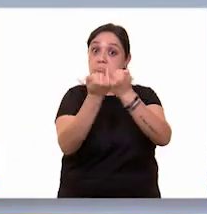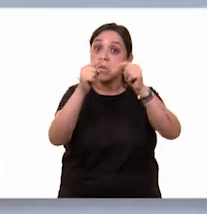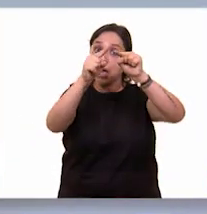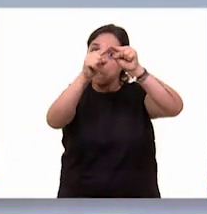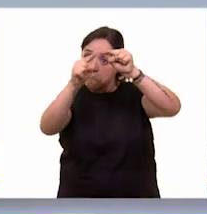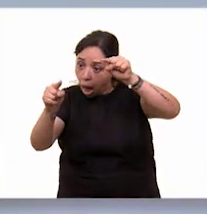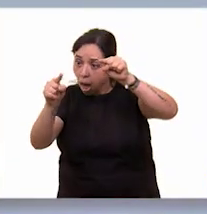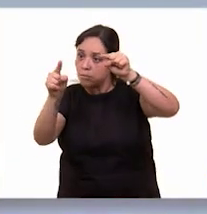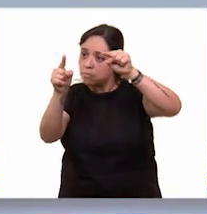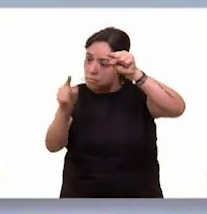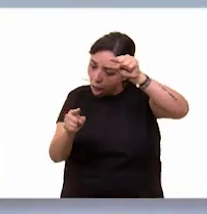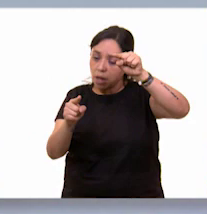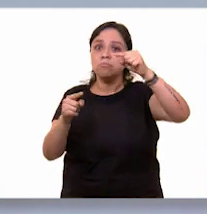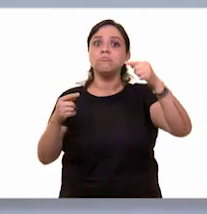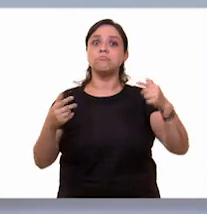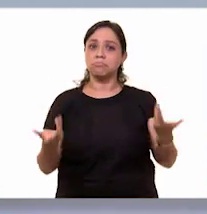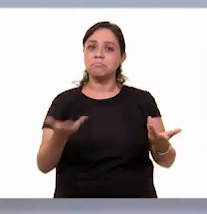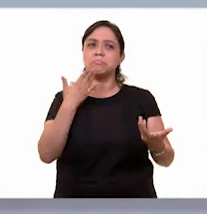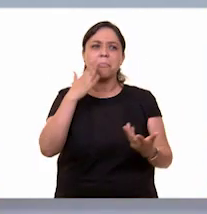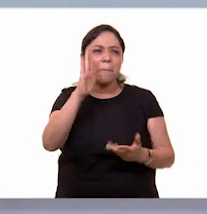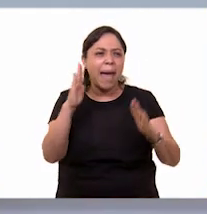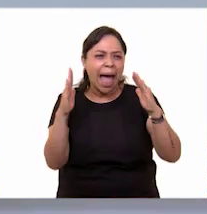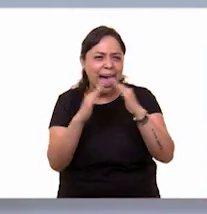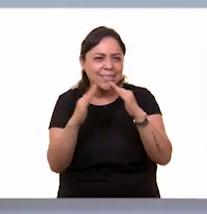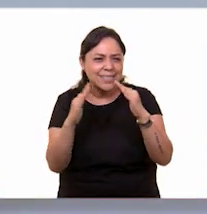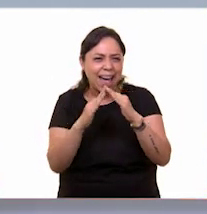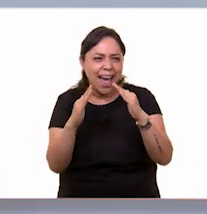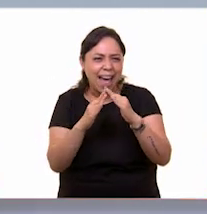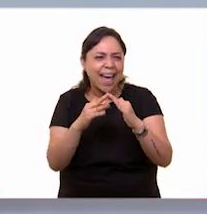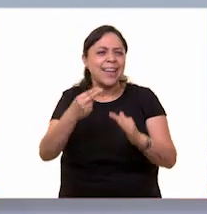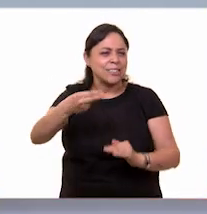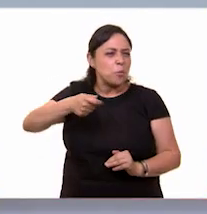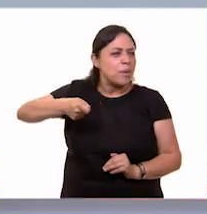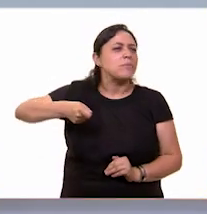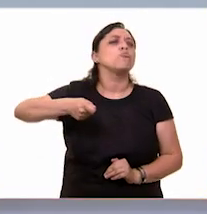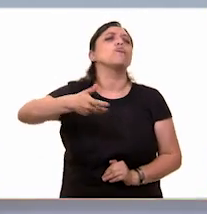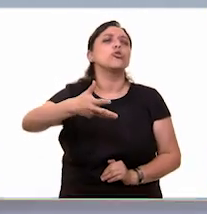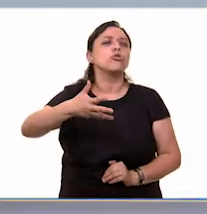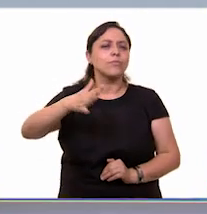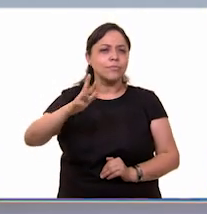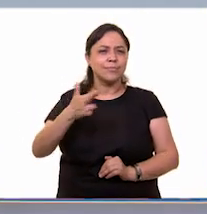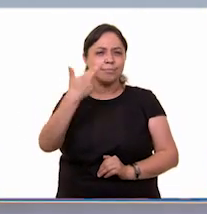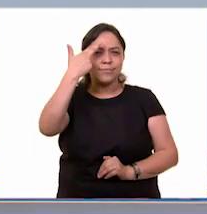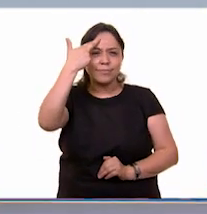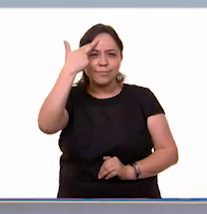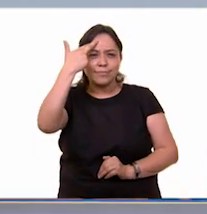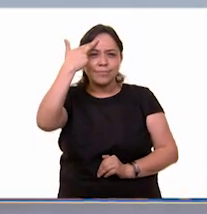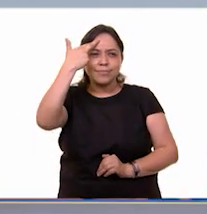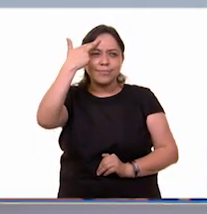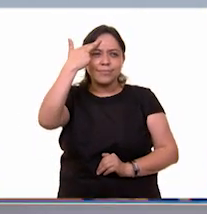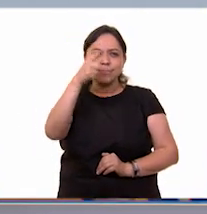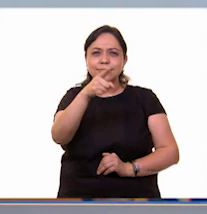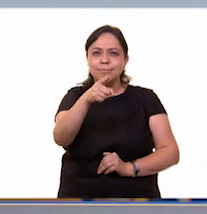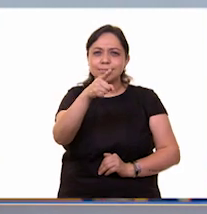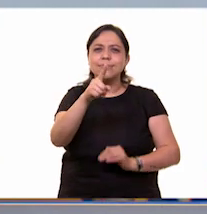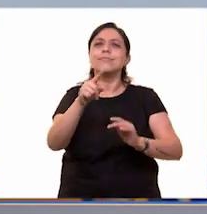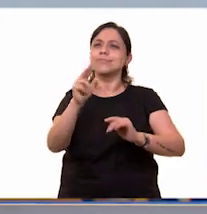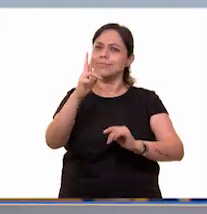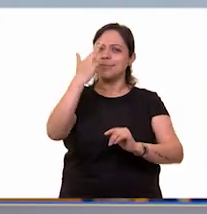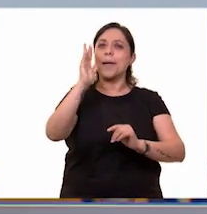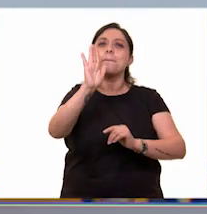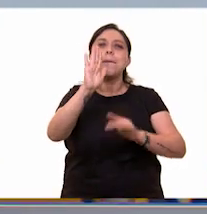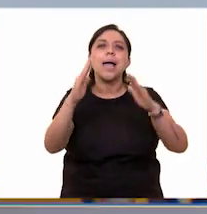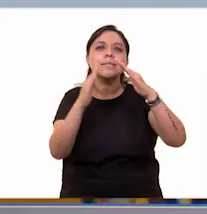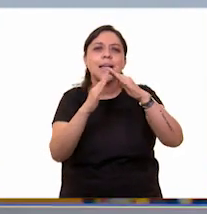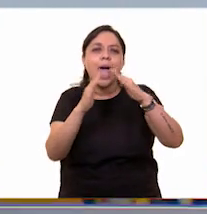Es cierto. Esta es como una casita. ¿Recuerdan cómo se llama esta figura que tiene forma de casita? Ah, yo sí me acuerdo,